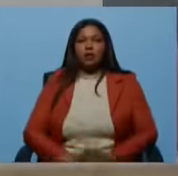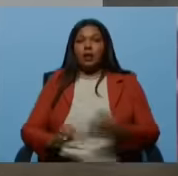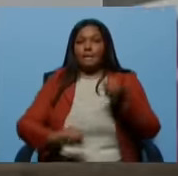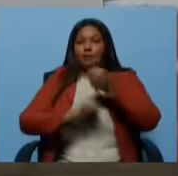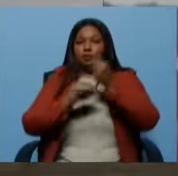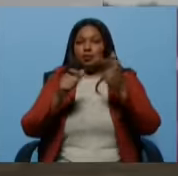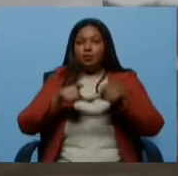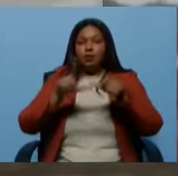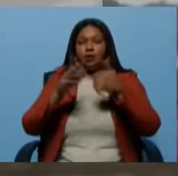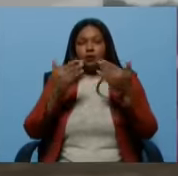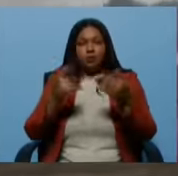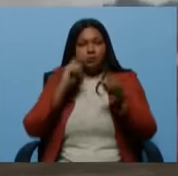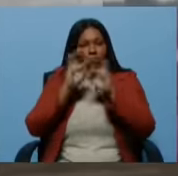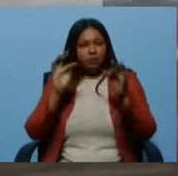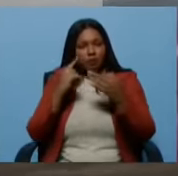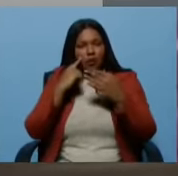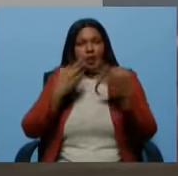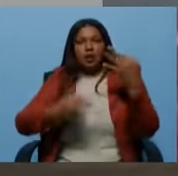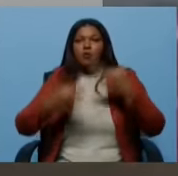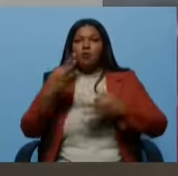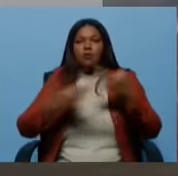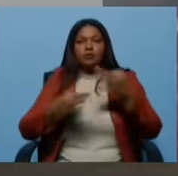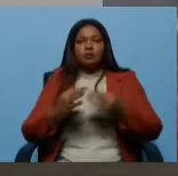resolución que tomó la juez